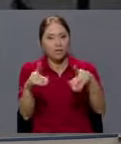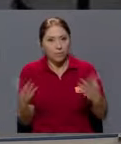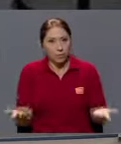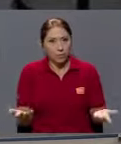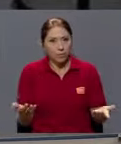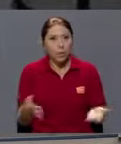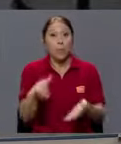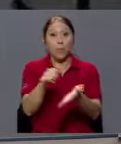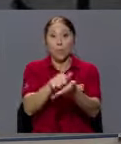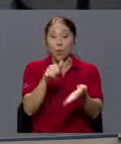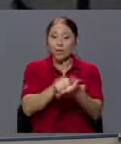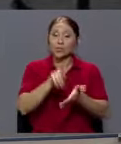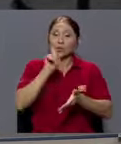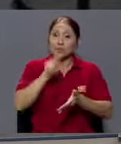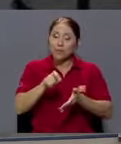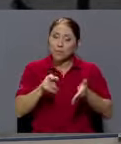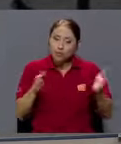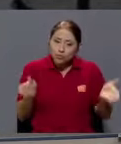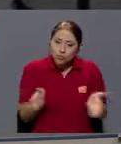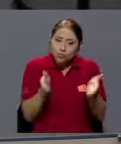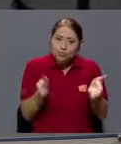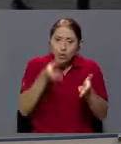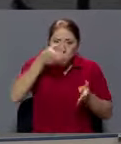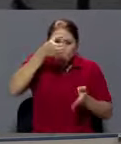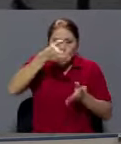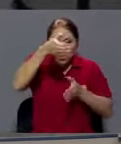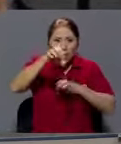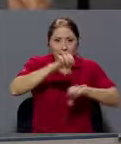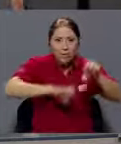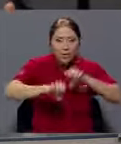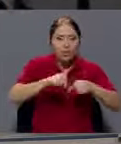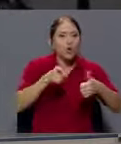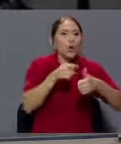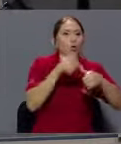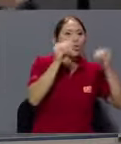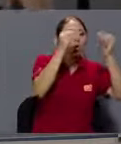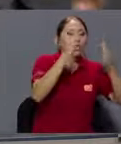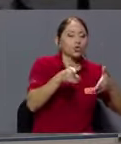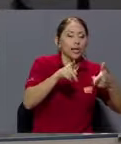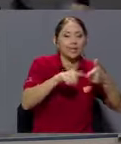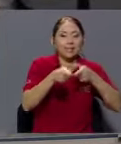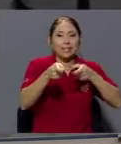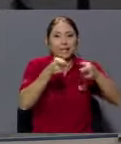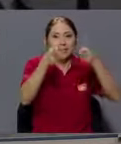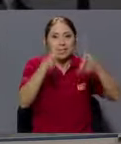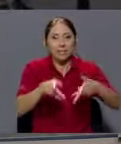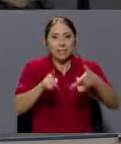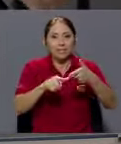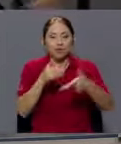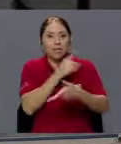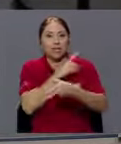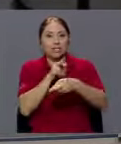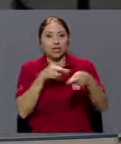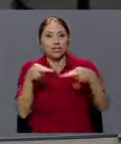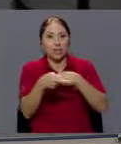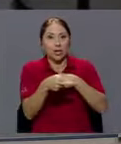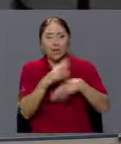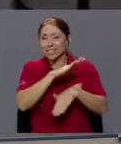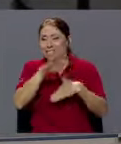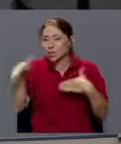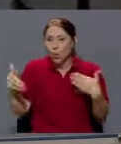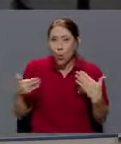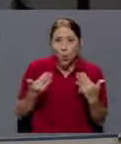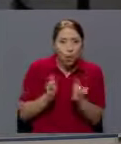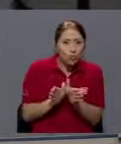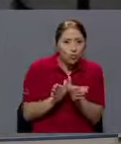eso la evaluación debemos de generar una cultura de evaluación en el que tanto docentes, administrativos, direcciones regionales